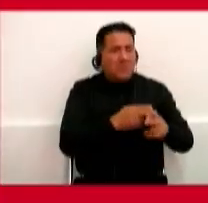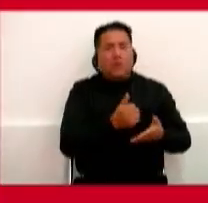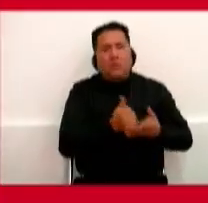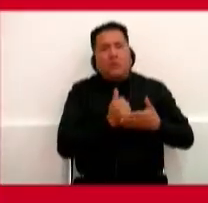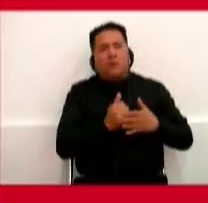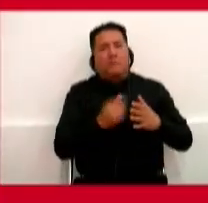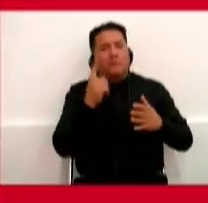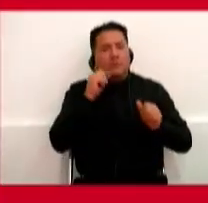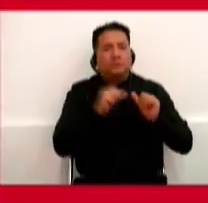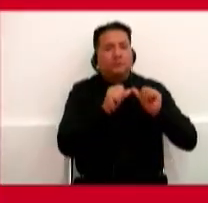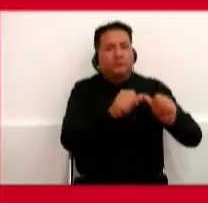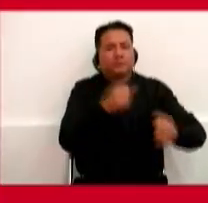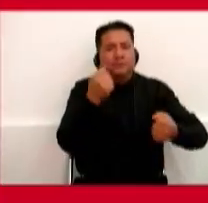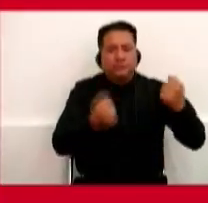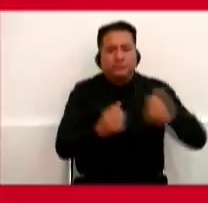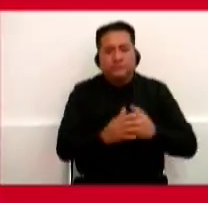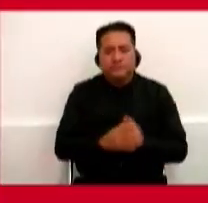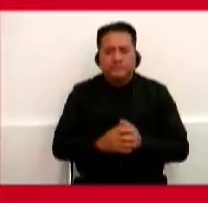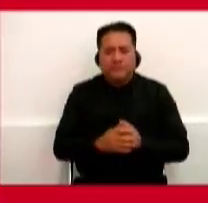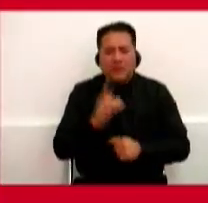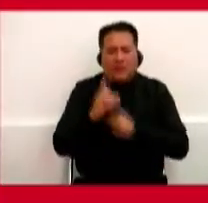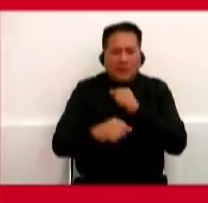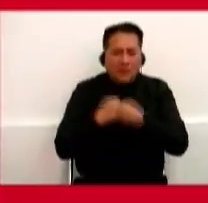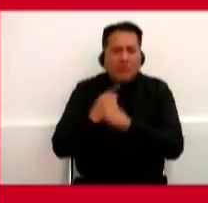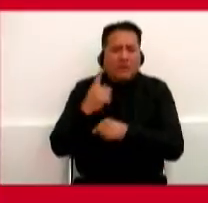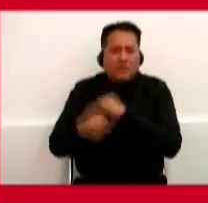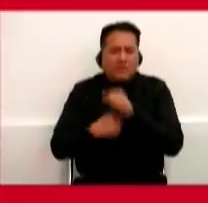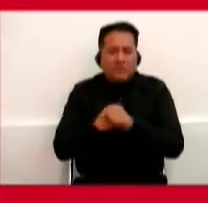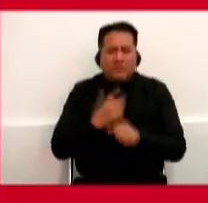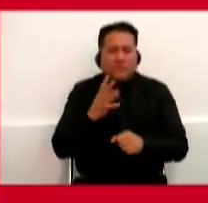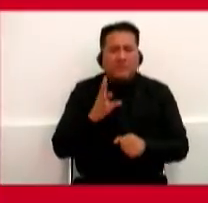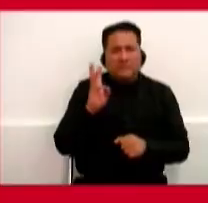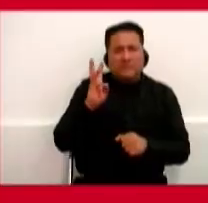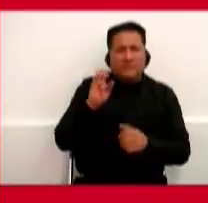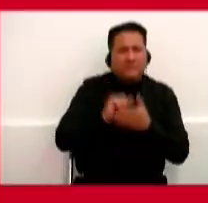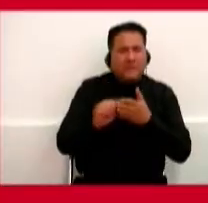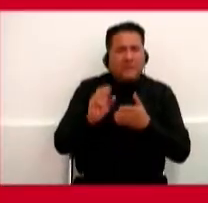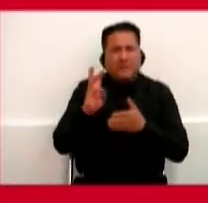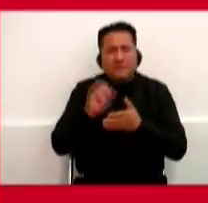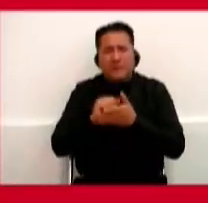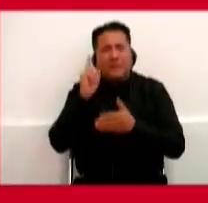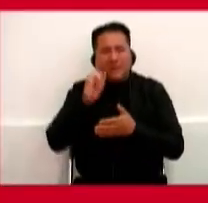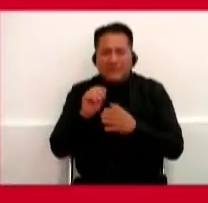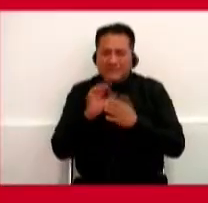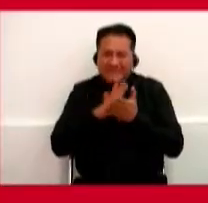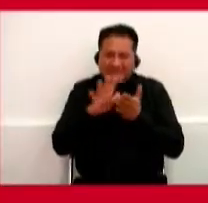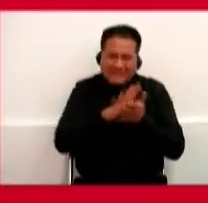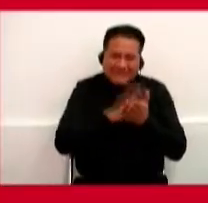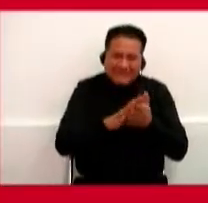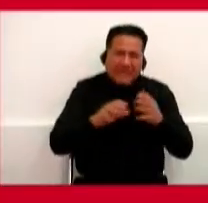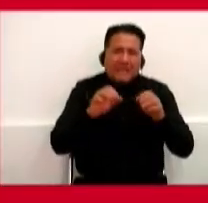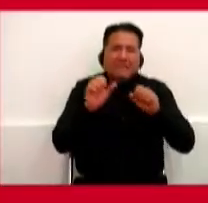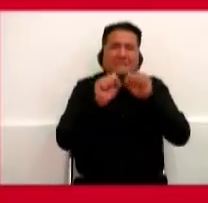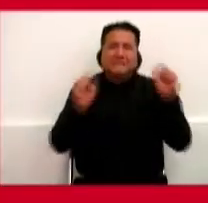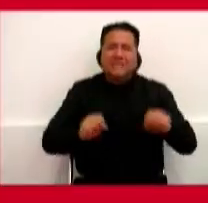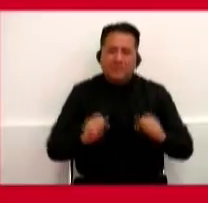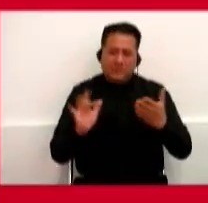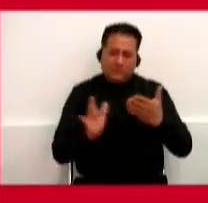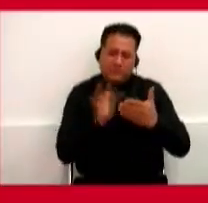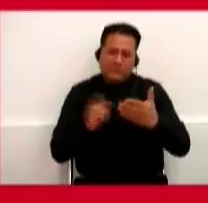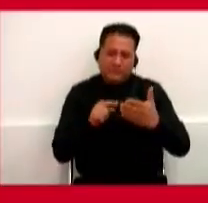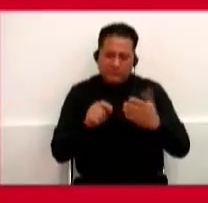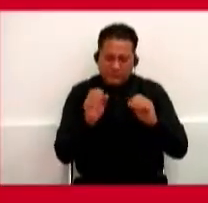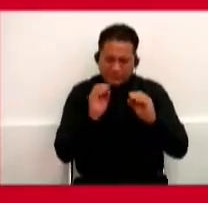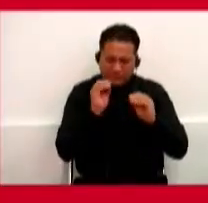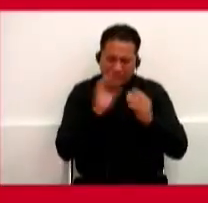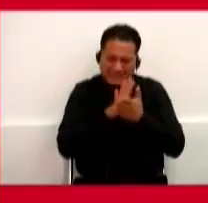OEMs anualmente y también cada 6 meses uno para calibrar nuestro sistema y para poder ver cuánto va a ser